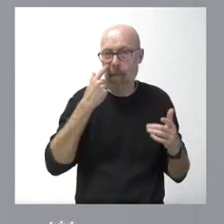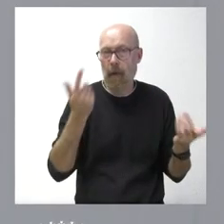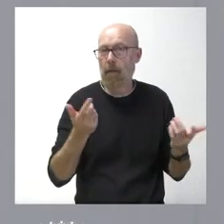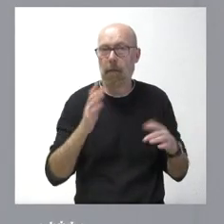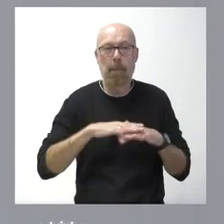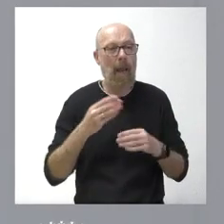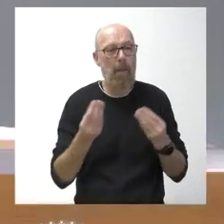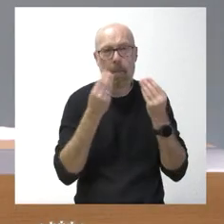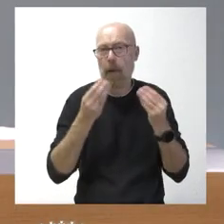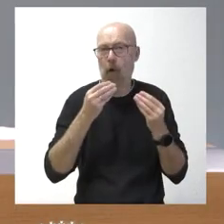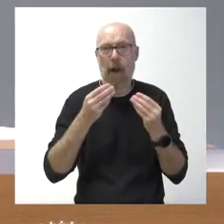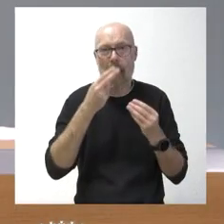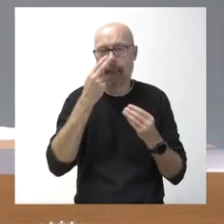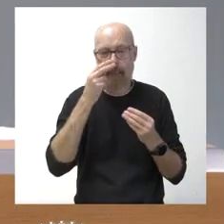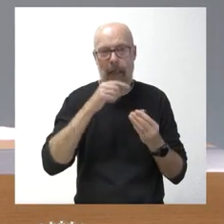la